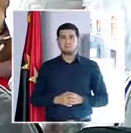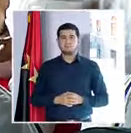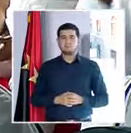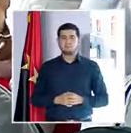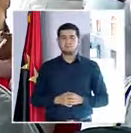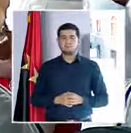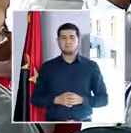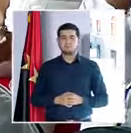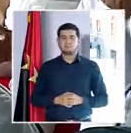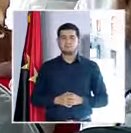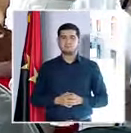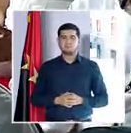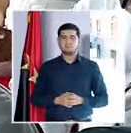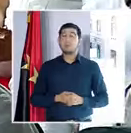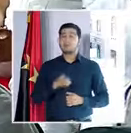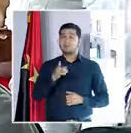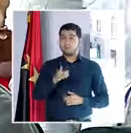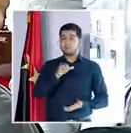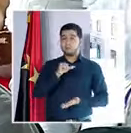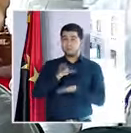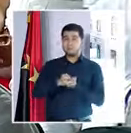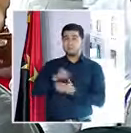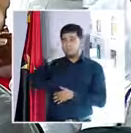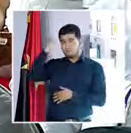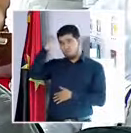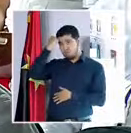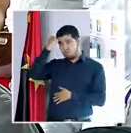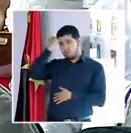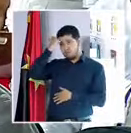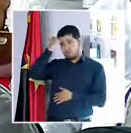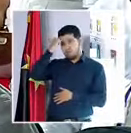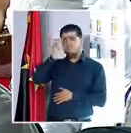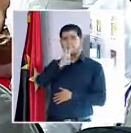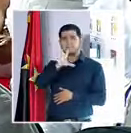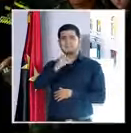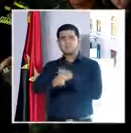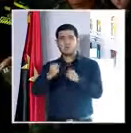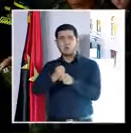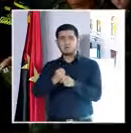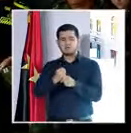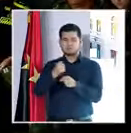Y han sido estos docentes los que han permitido,